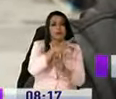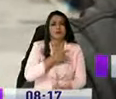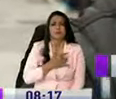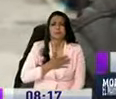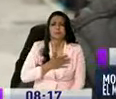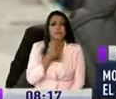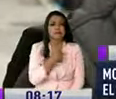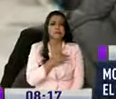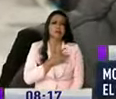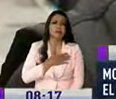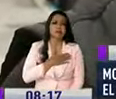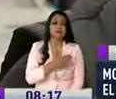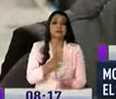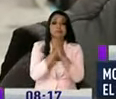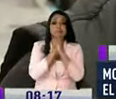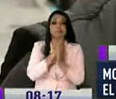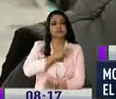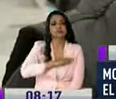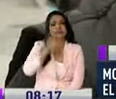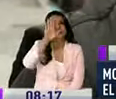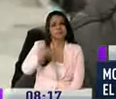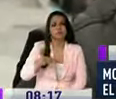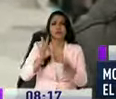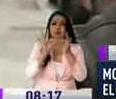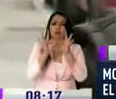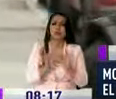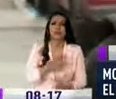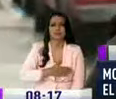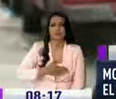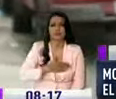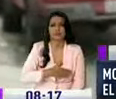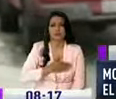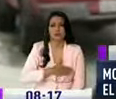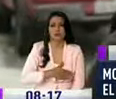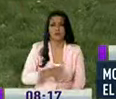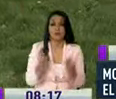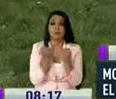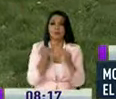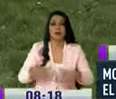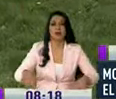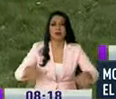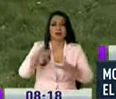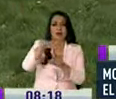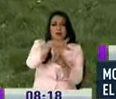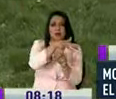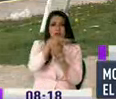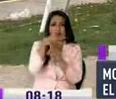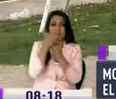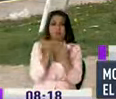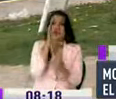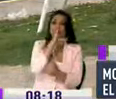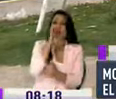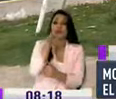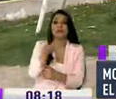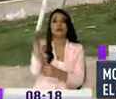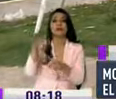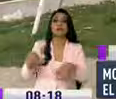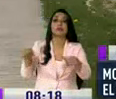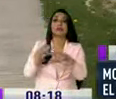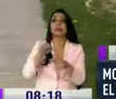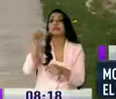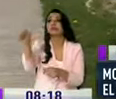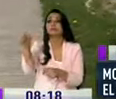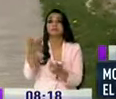que al municipio se acerque a arreglar, que dé una manito en el parque. Aseguran que ahora deben buscar otros espacios de